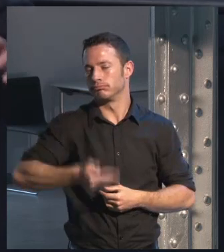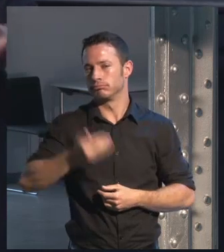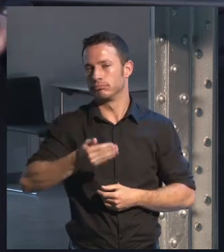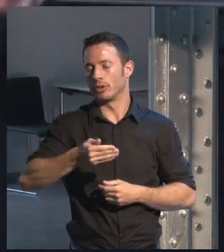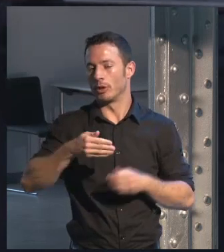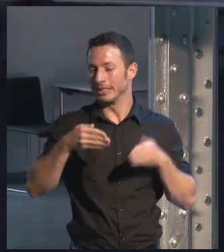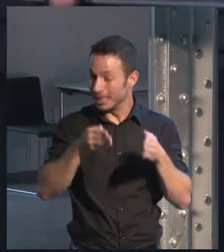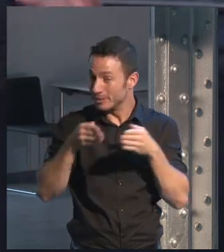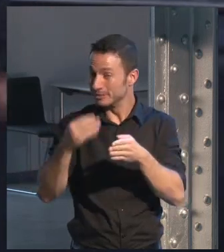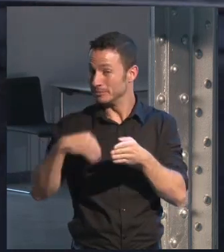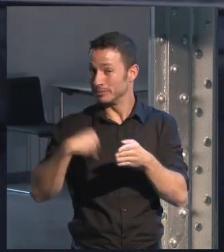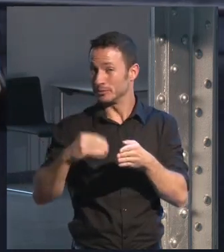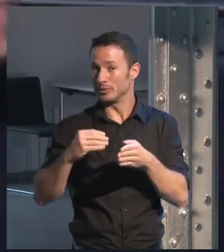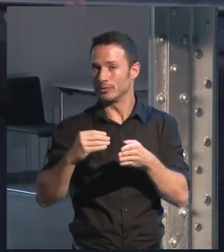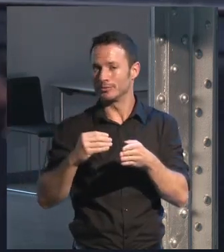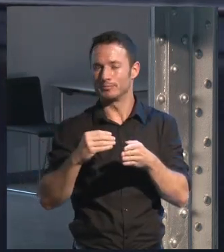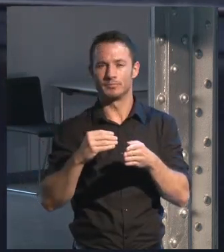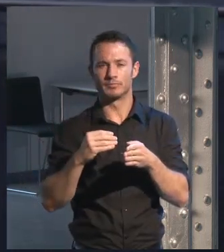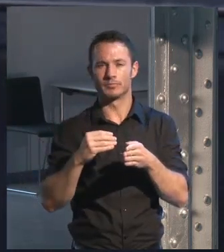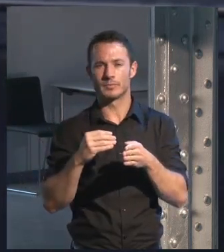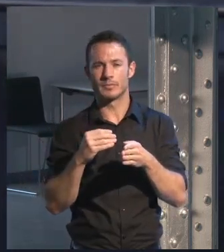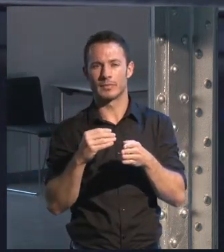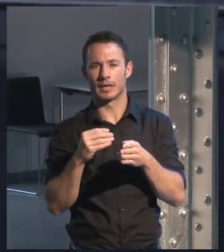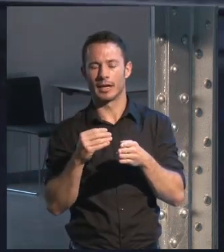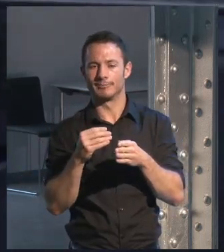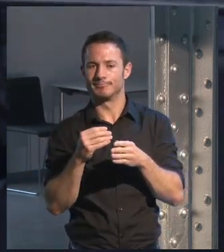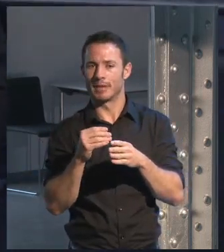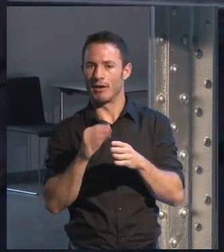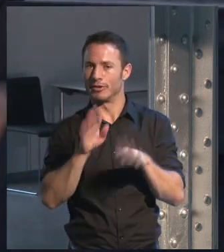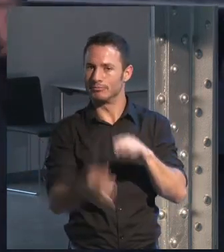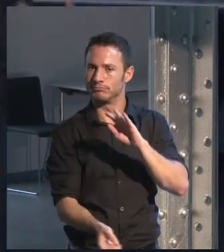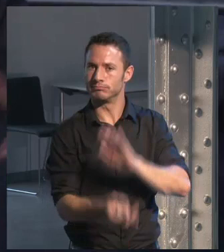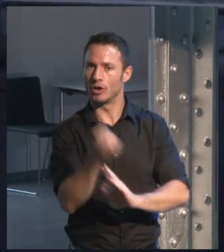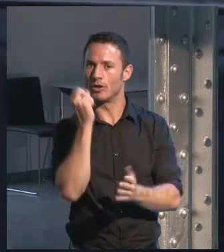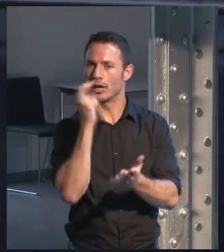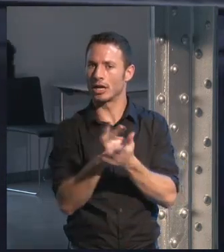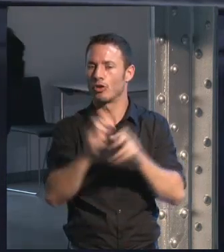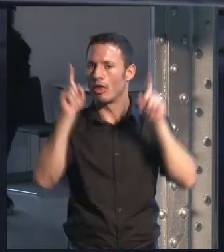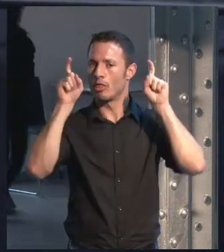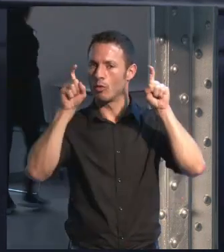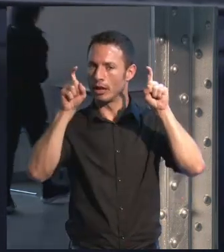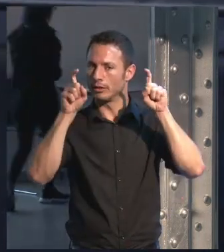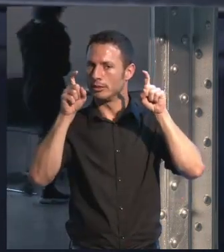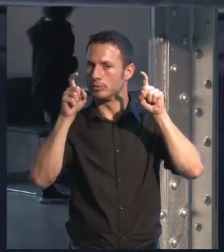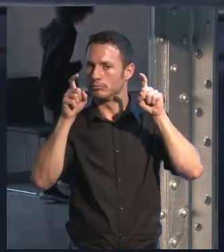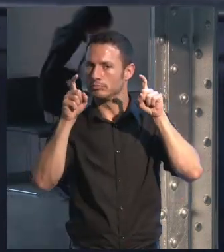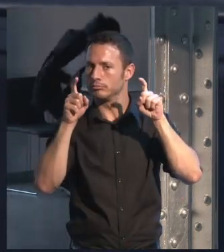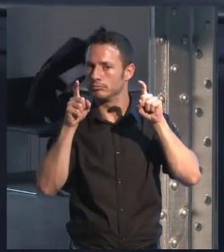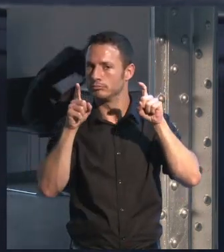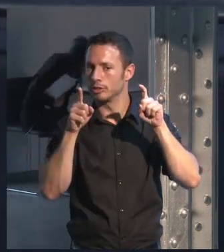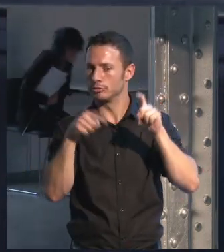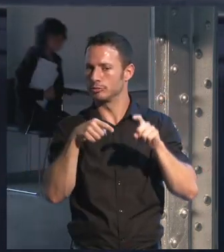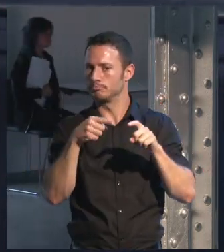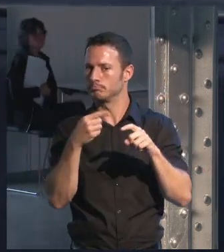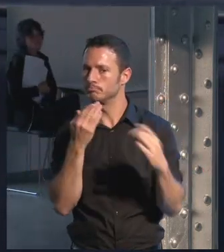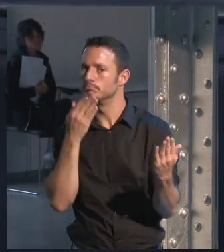que han ido creando una especie de reto educativo que nos hemos propuesto y nos hemos echado un poco la mochila al